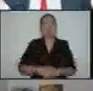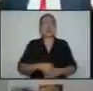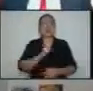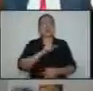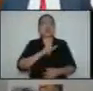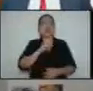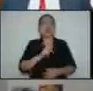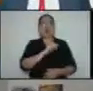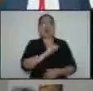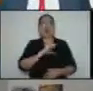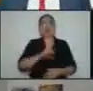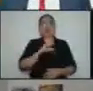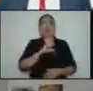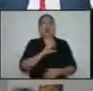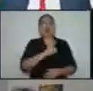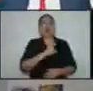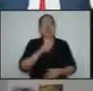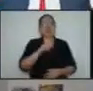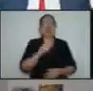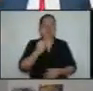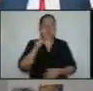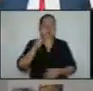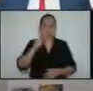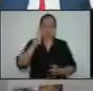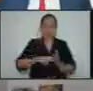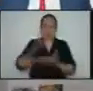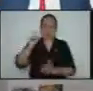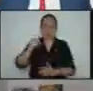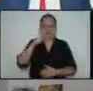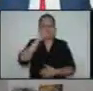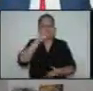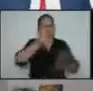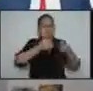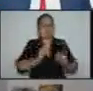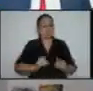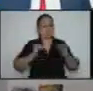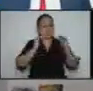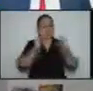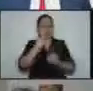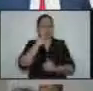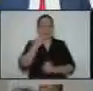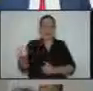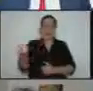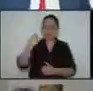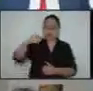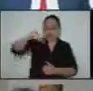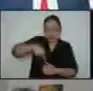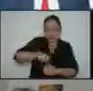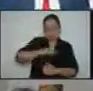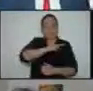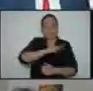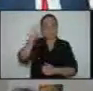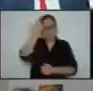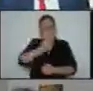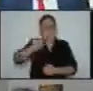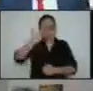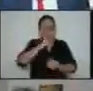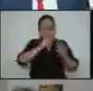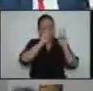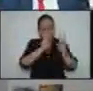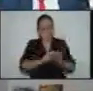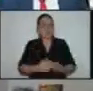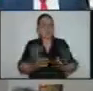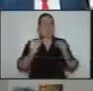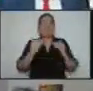sub-AG-79/2020, la Sala Superior determinó la competencia a favor de esta sala especializada. En este asunto es